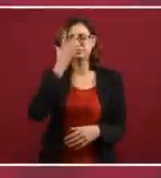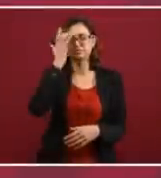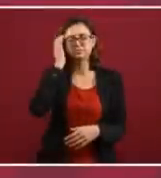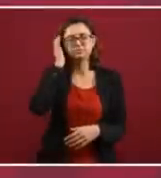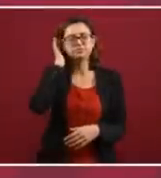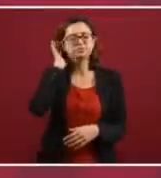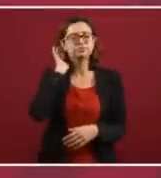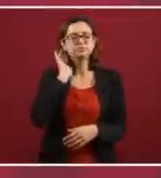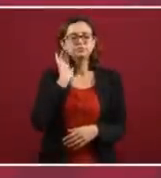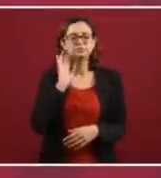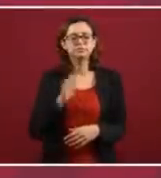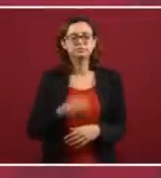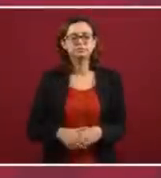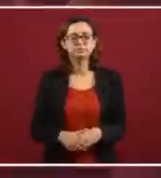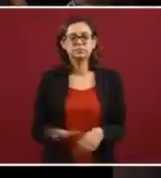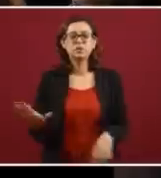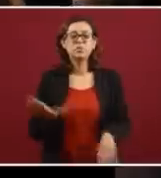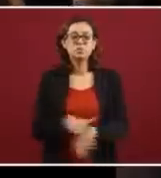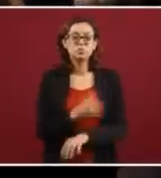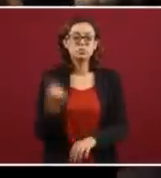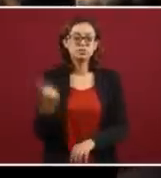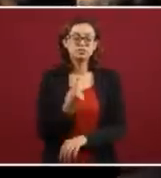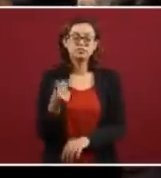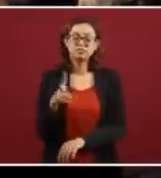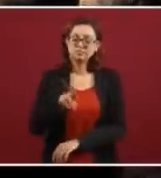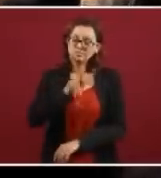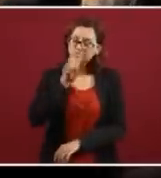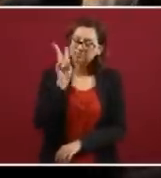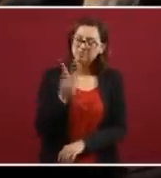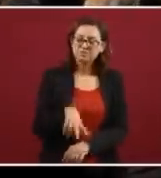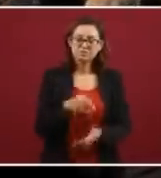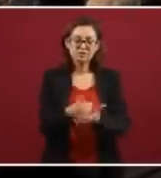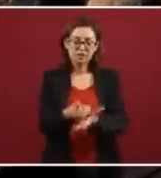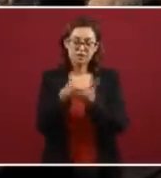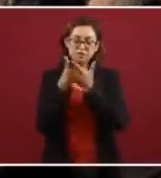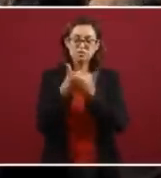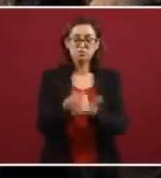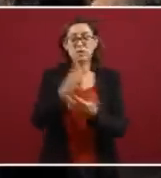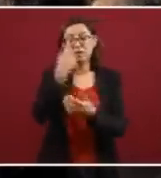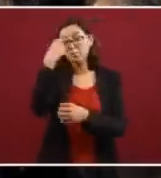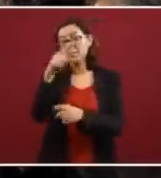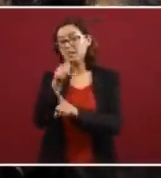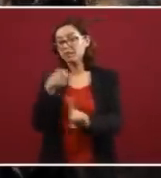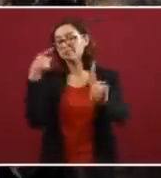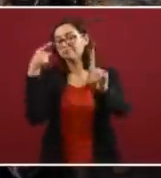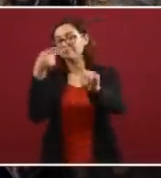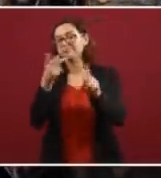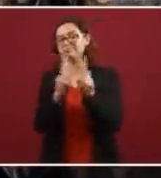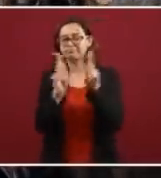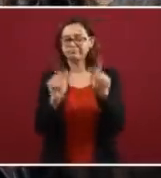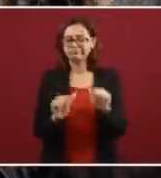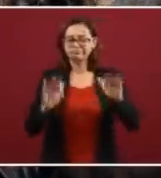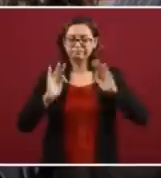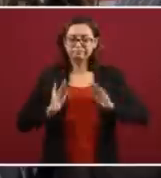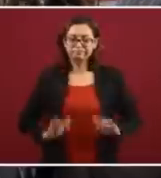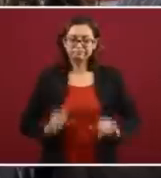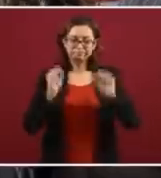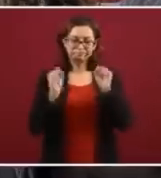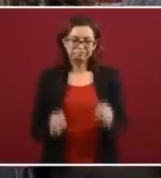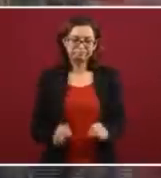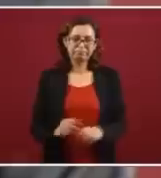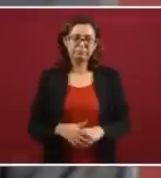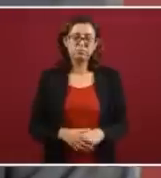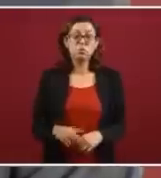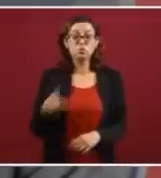porque nos están ayudando a garantizar la paz y la tranquilidad. Si ustedes